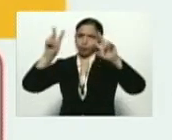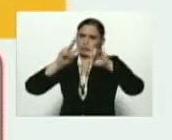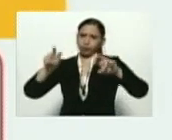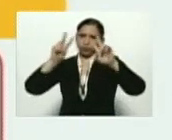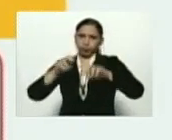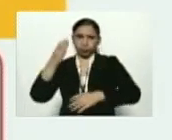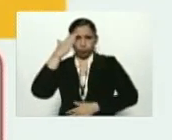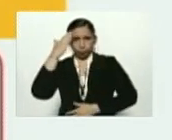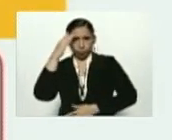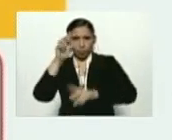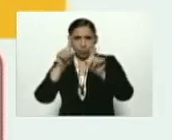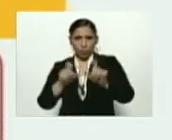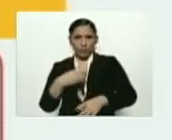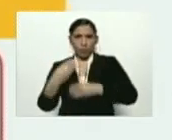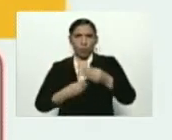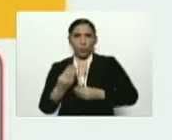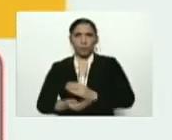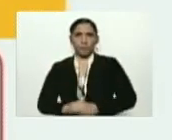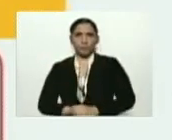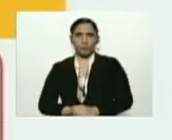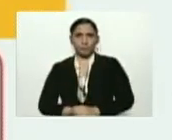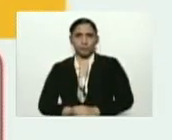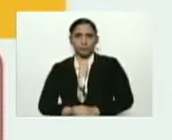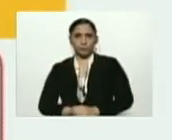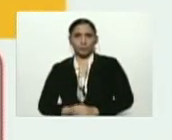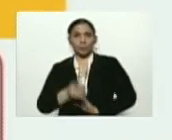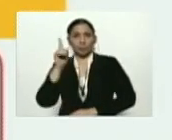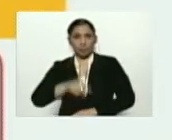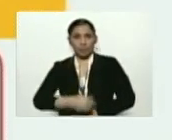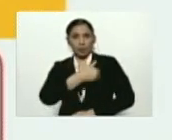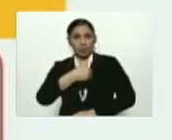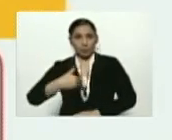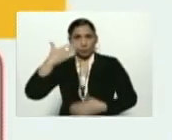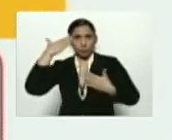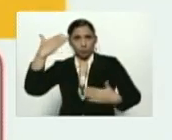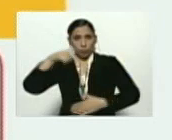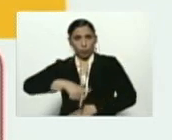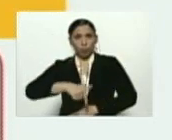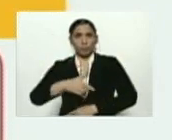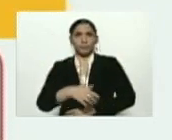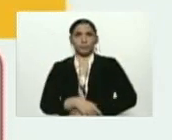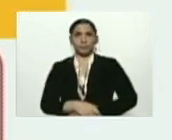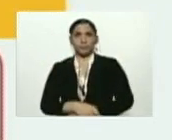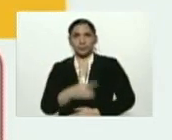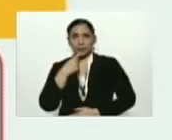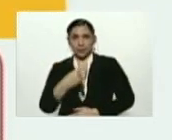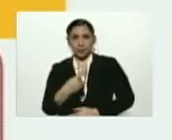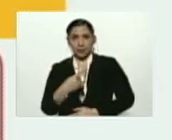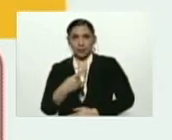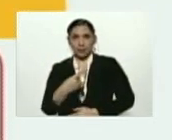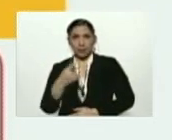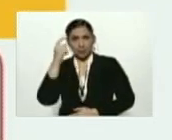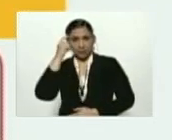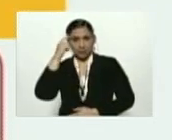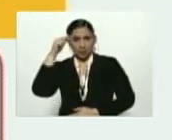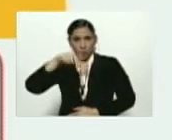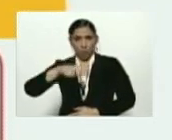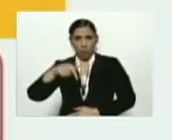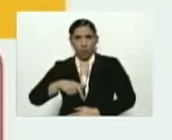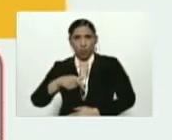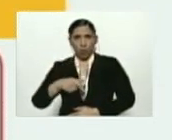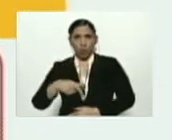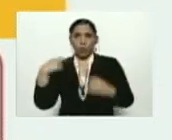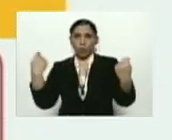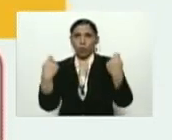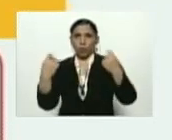despistando siempre. Bueno, también queríamos saludar que el día de hoy se dio la jornada de desinfección